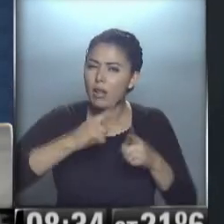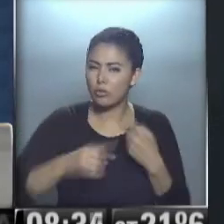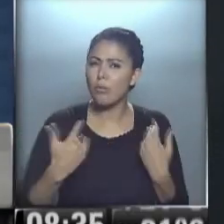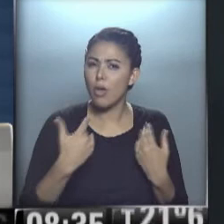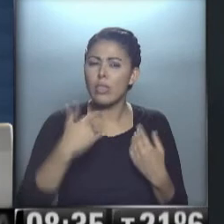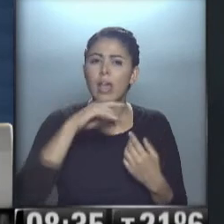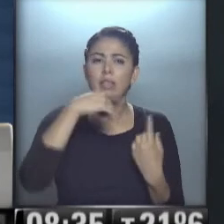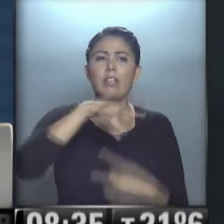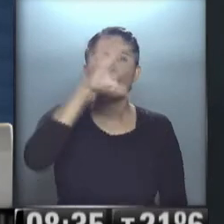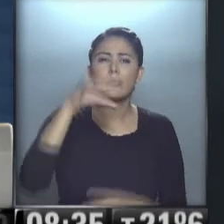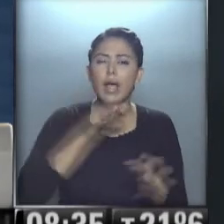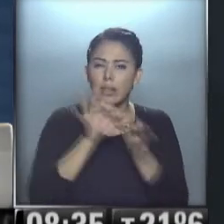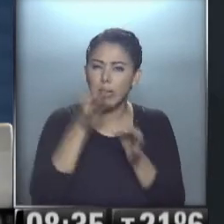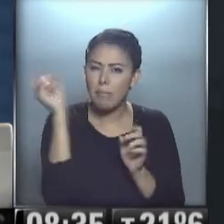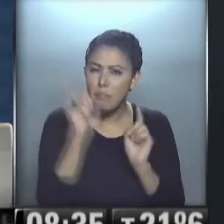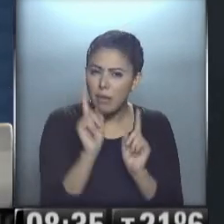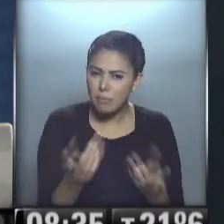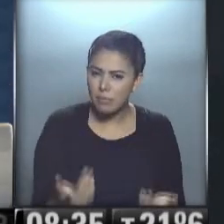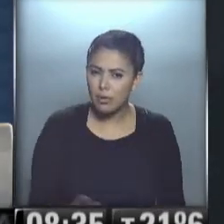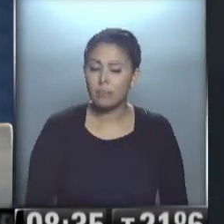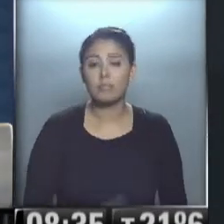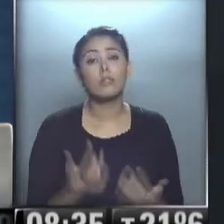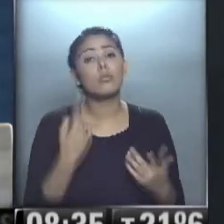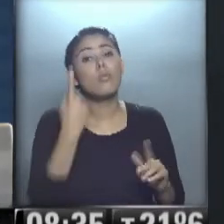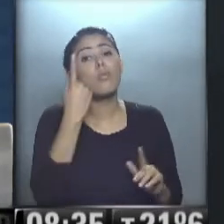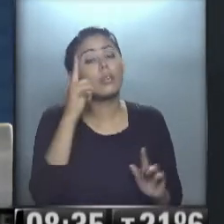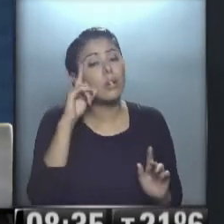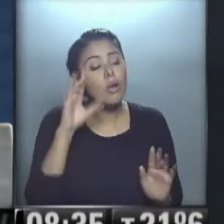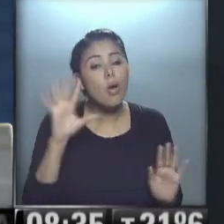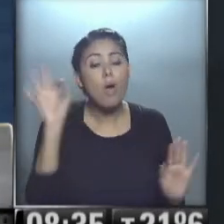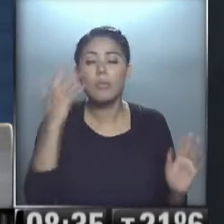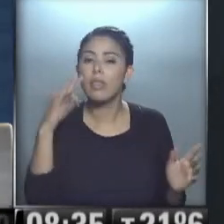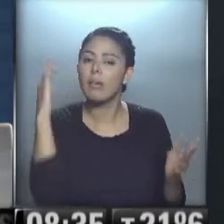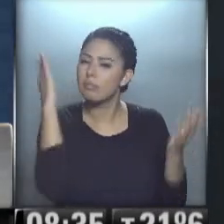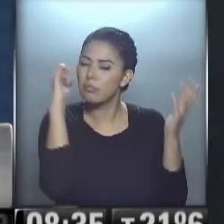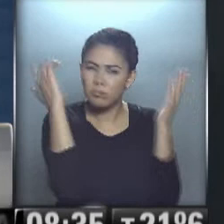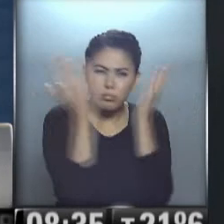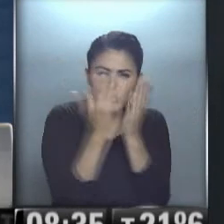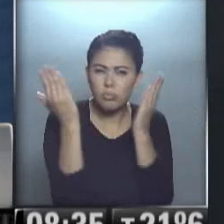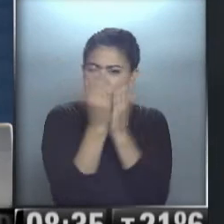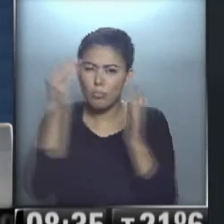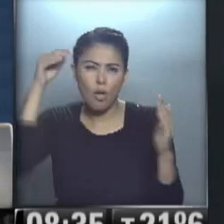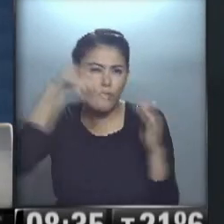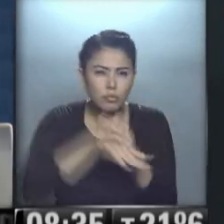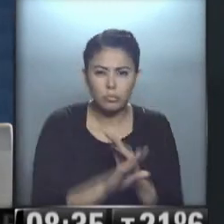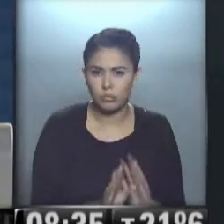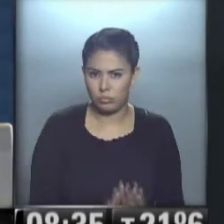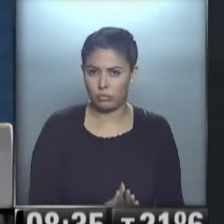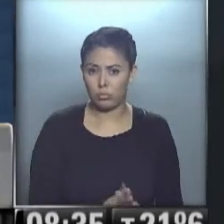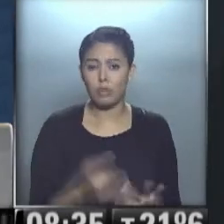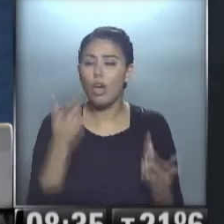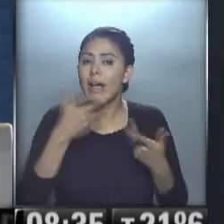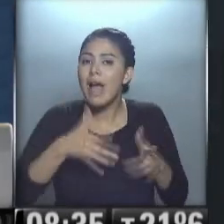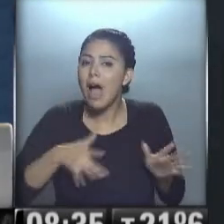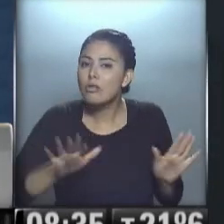haber una estrategia en común? Es una hipótesis que debe ser investigada profusa y profundamente, porque no es